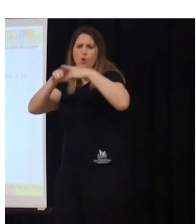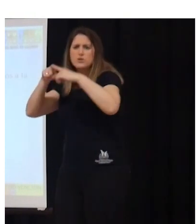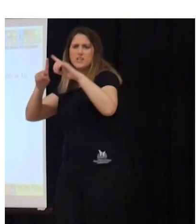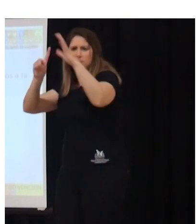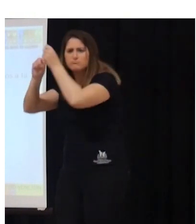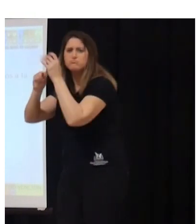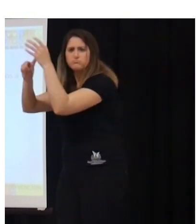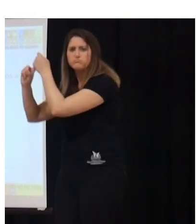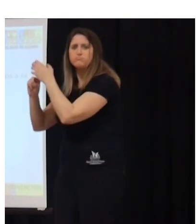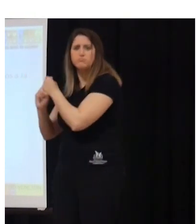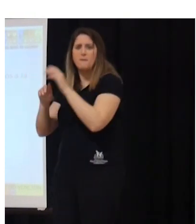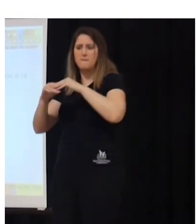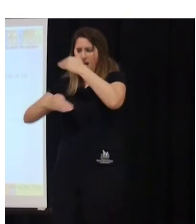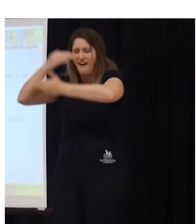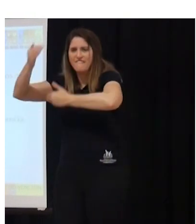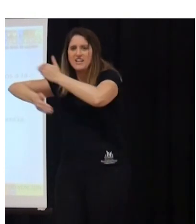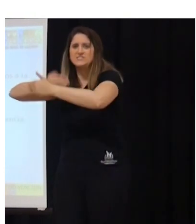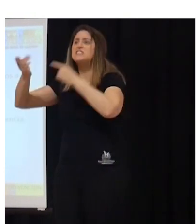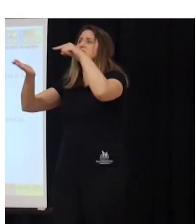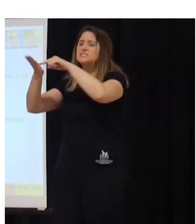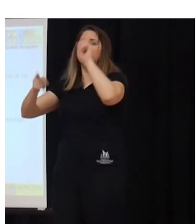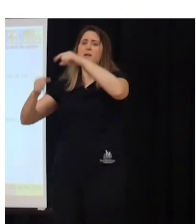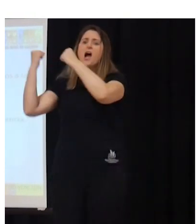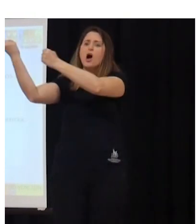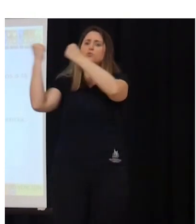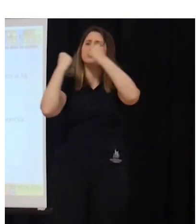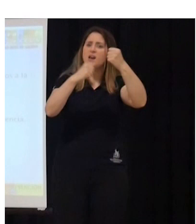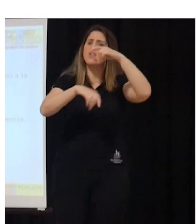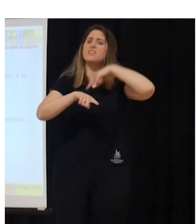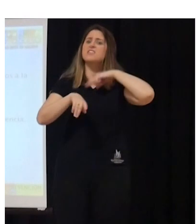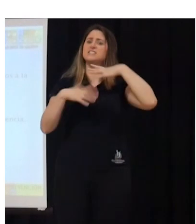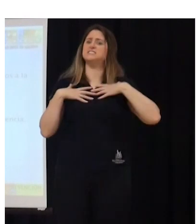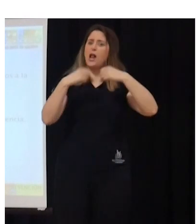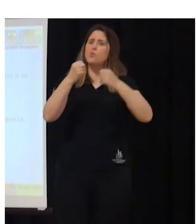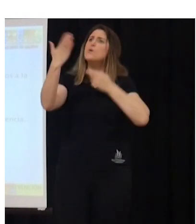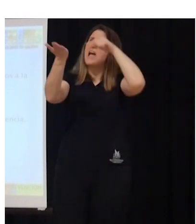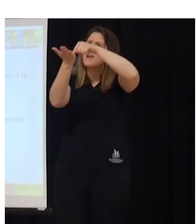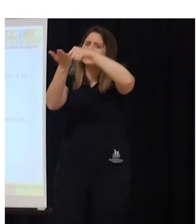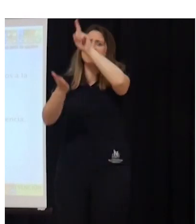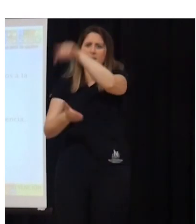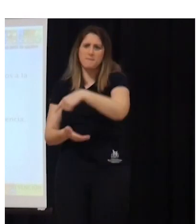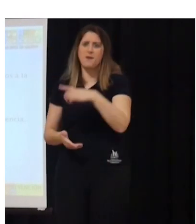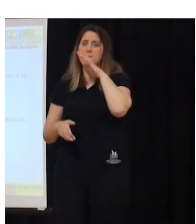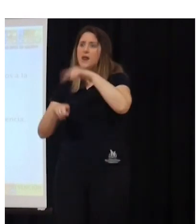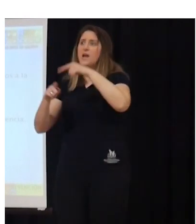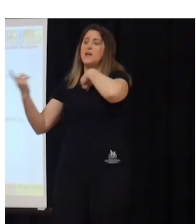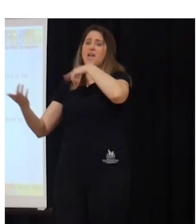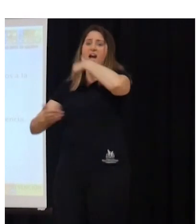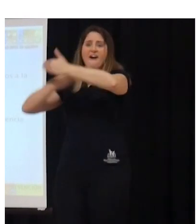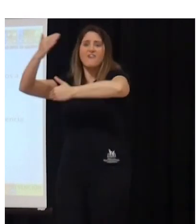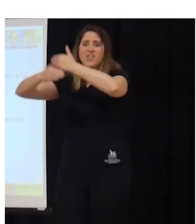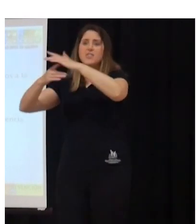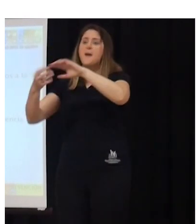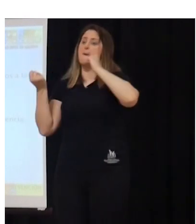Que hagan avances. Exíjanselo a las autoridades sanitarias. Que esos avances se trasladen